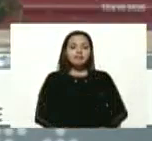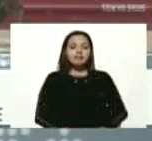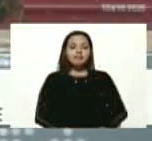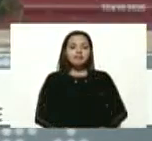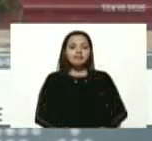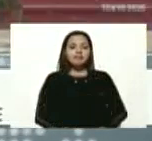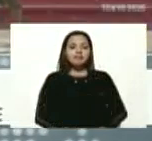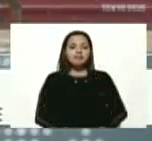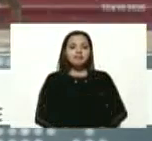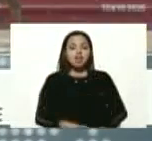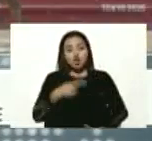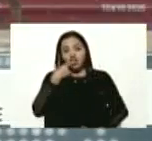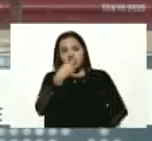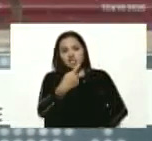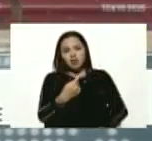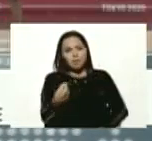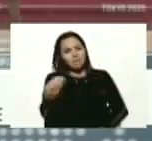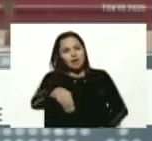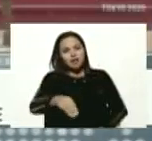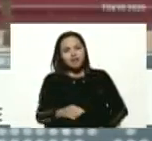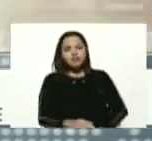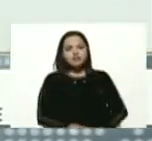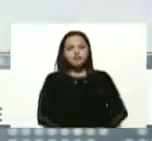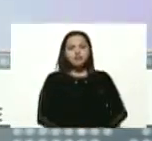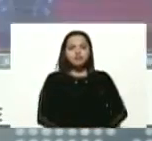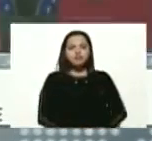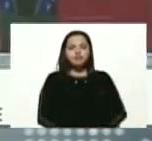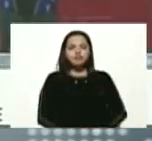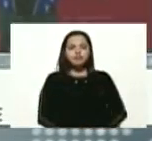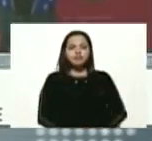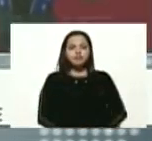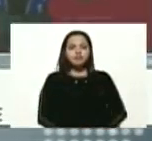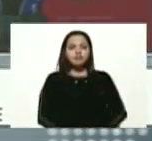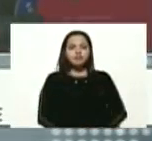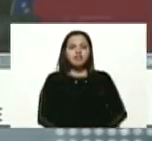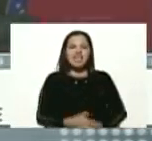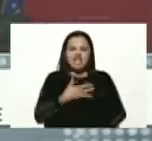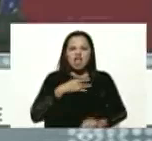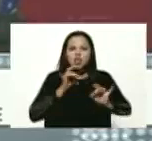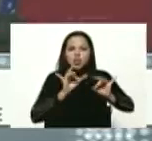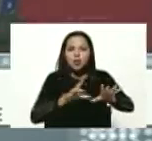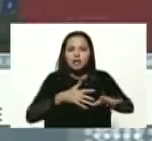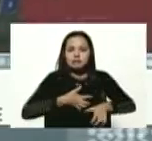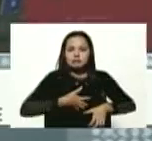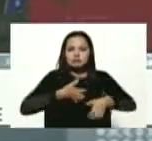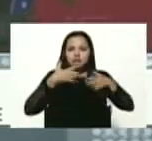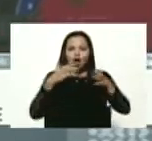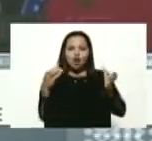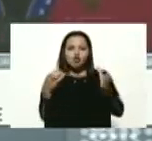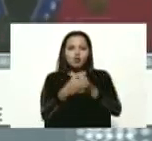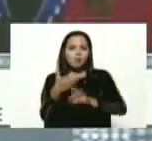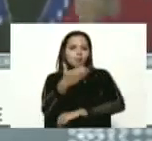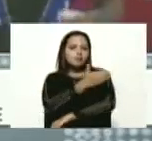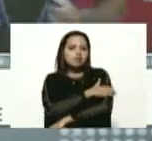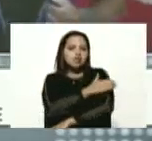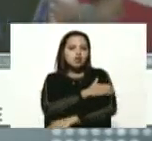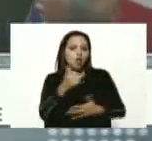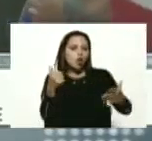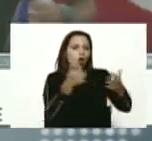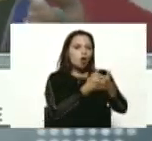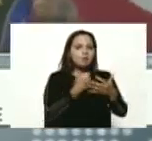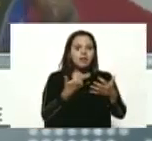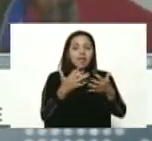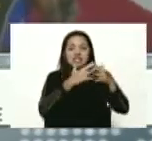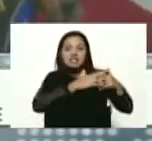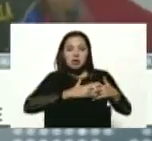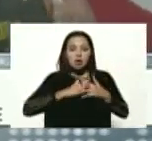Y además digo, Castro Soteldo, algo más, que les duele y le arde a los golpistas, a los pitiyanquis, a